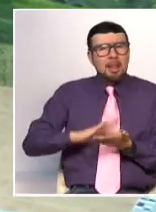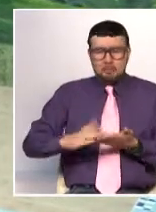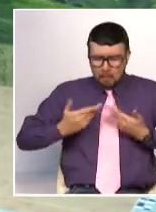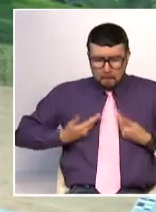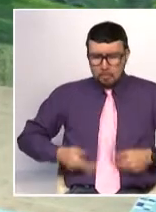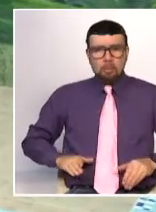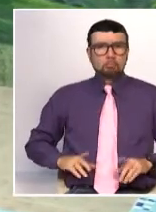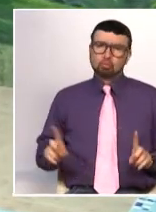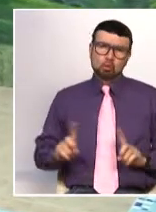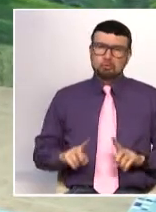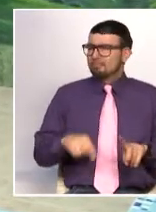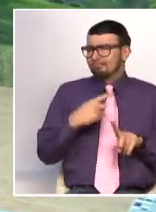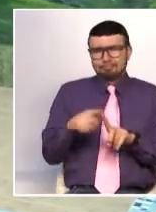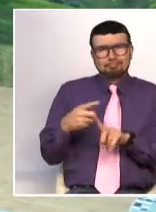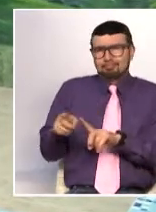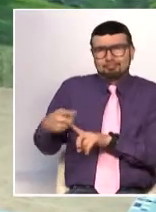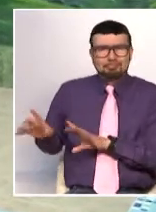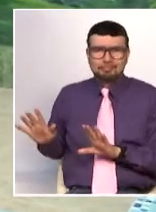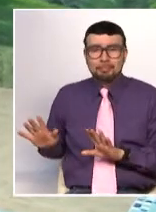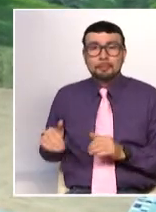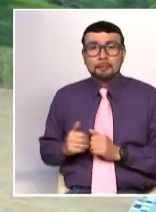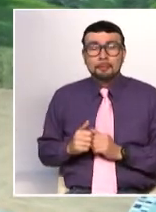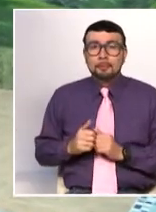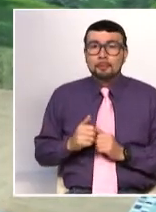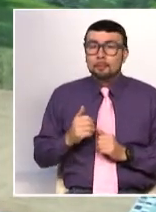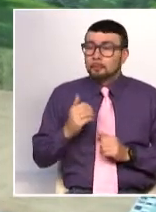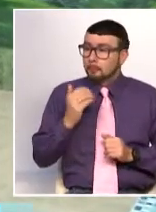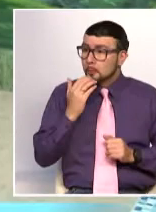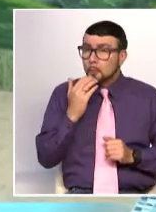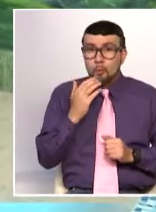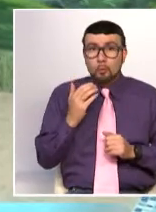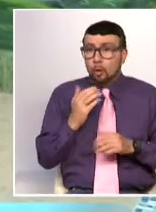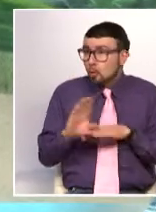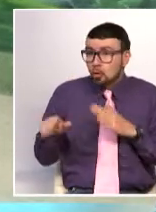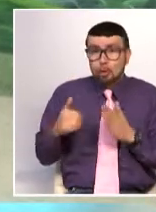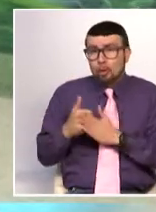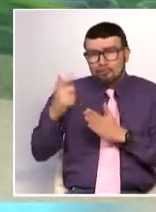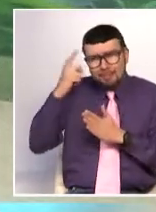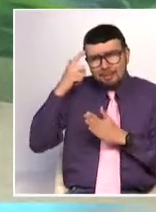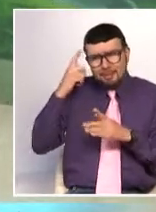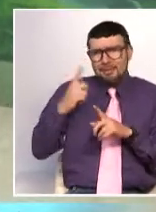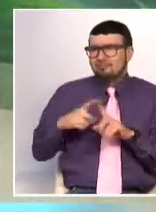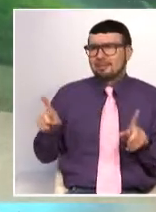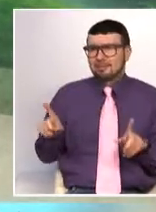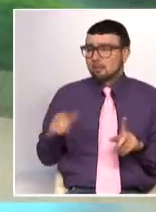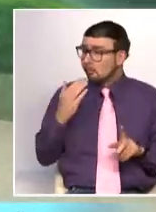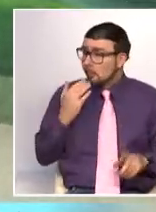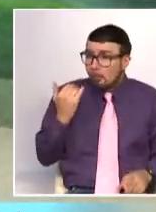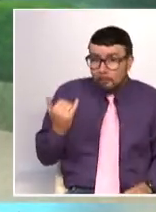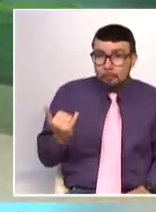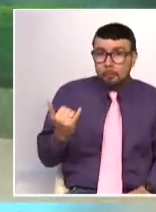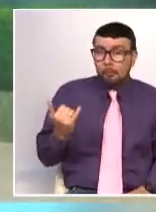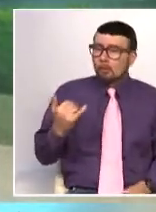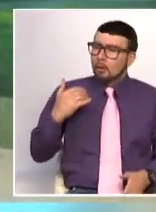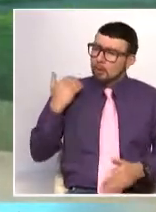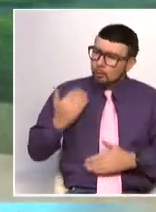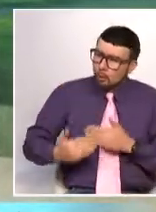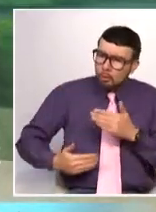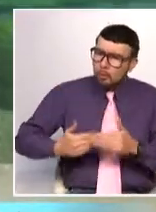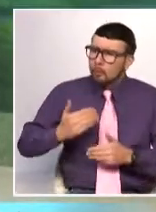entiende o maneja el tema de entender que uno puede llegar a un proceso de